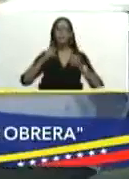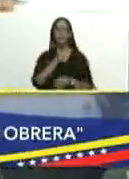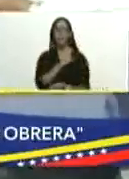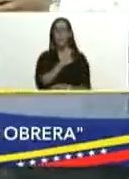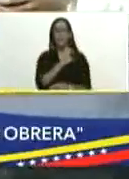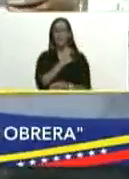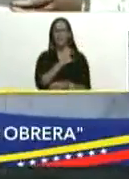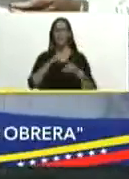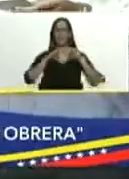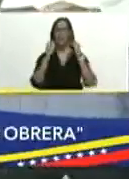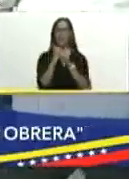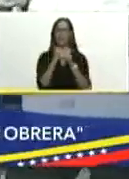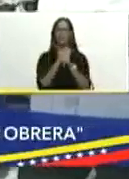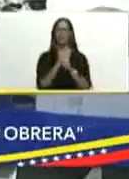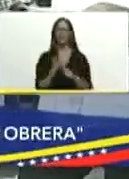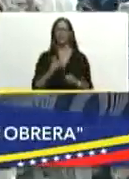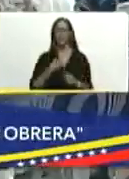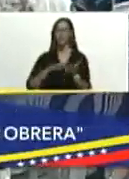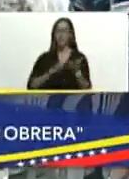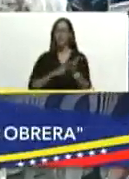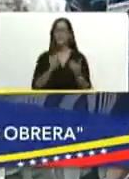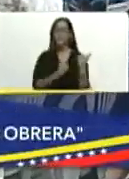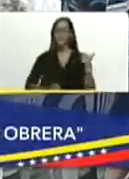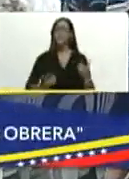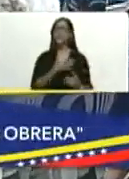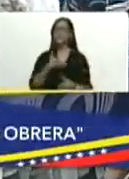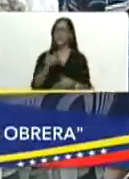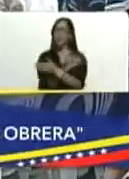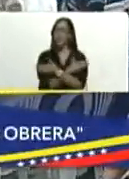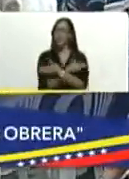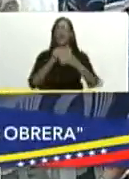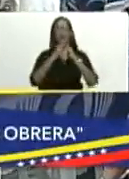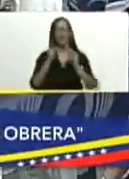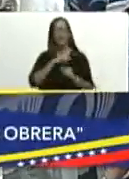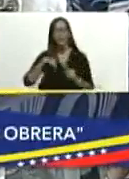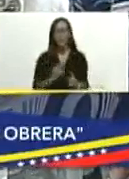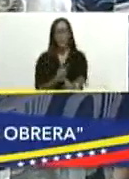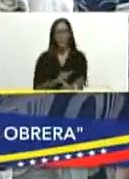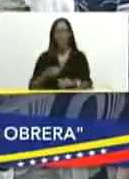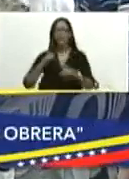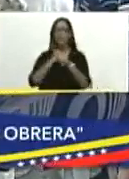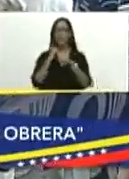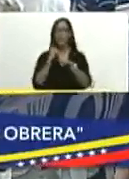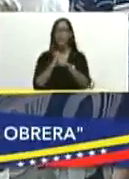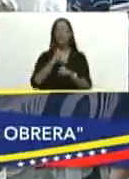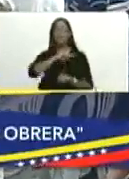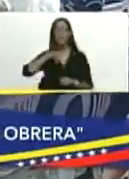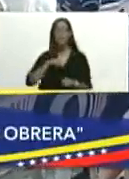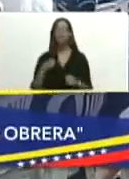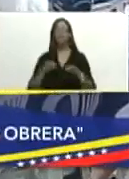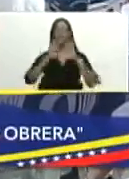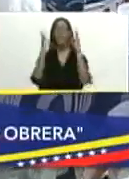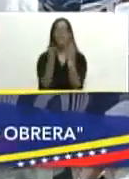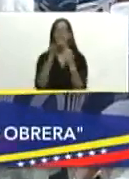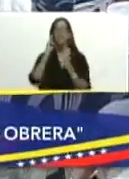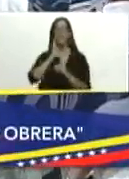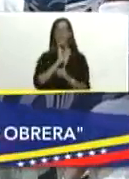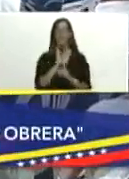de la clase Obrera yo de verdad presidente Quiero felicitar a todos nuestros hermanos de la clase Obrera porque somos una gran familia en guayana